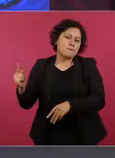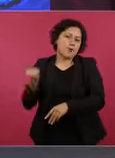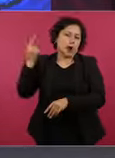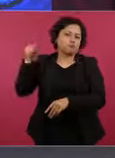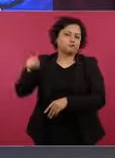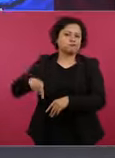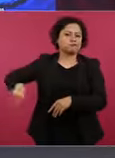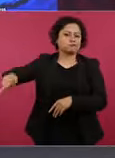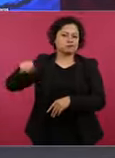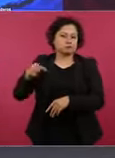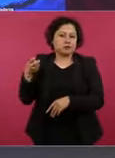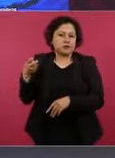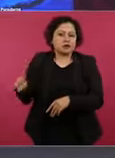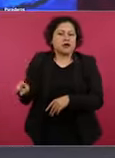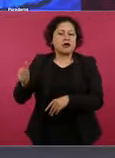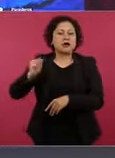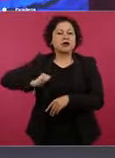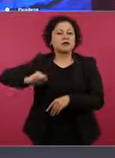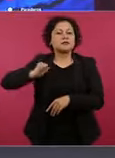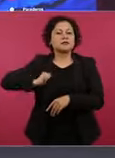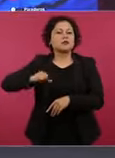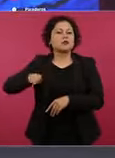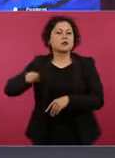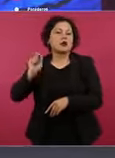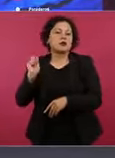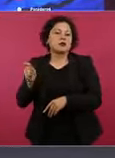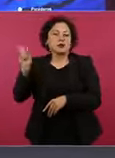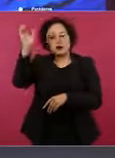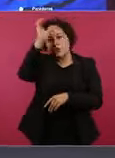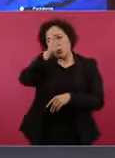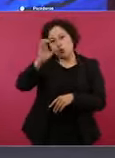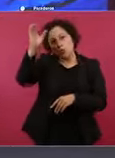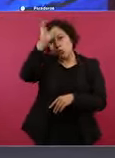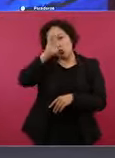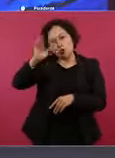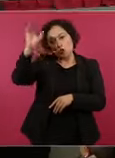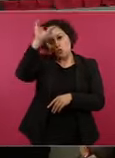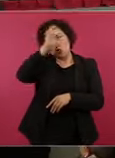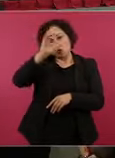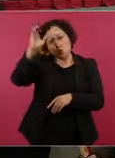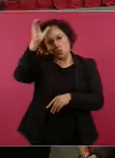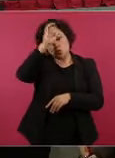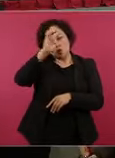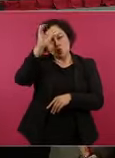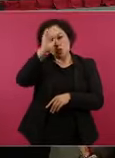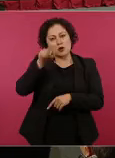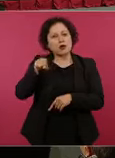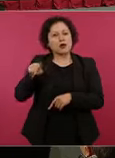cultura que floreció 300,